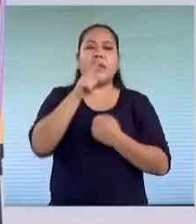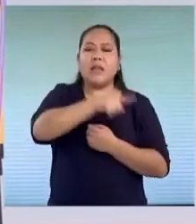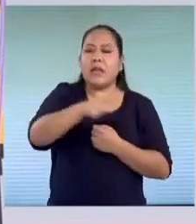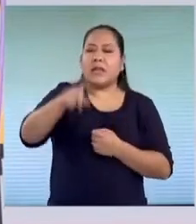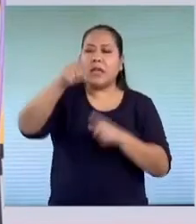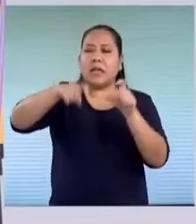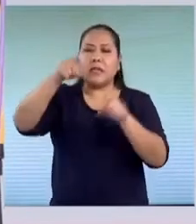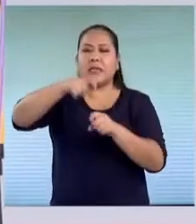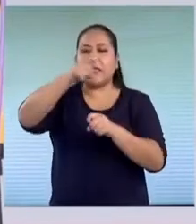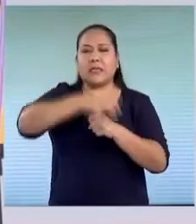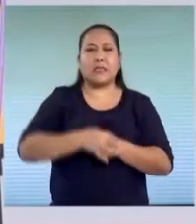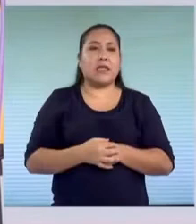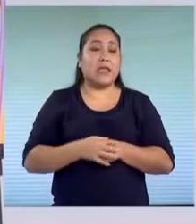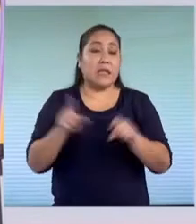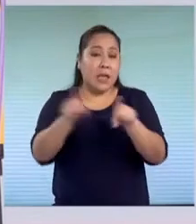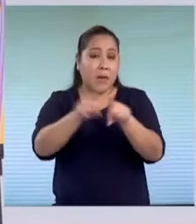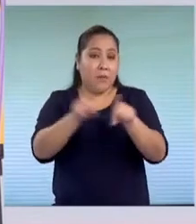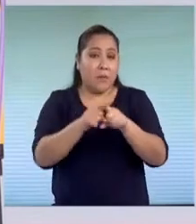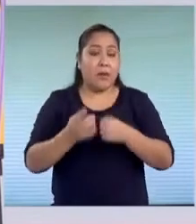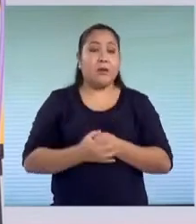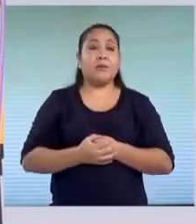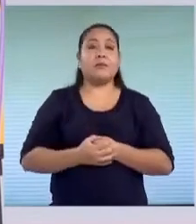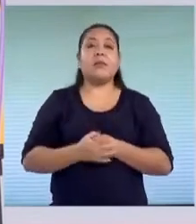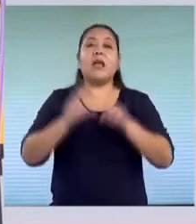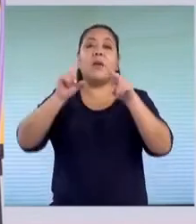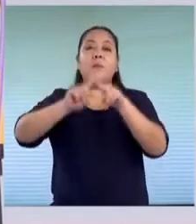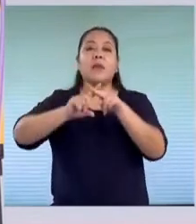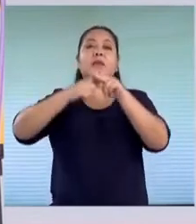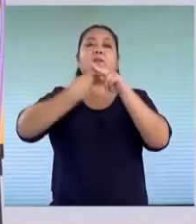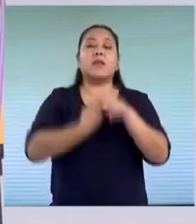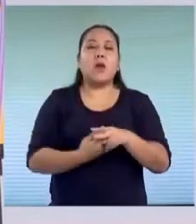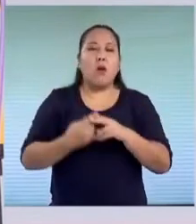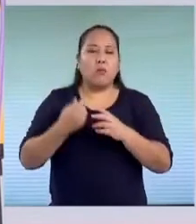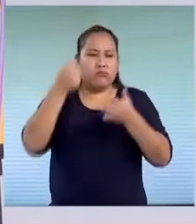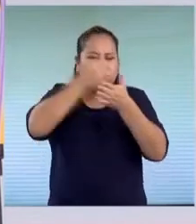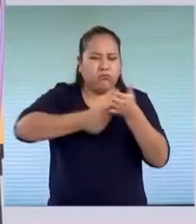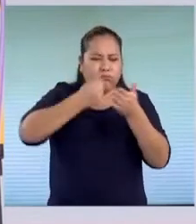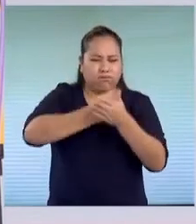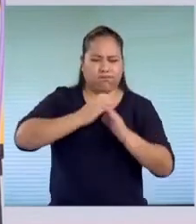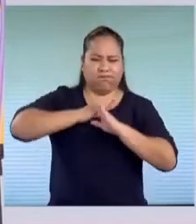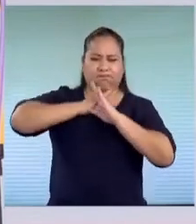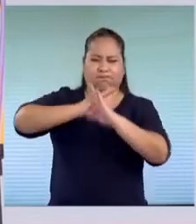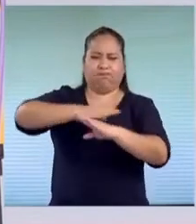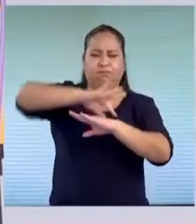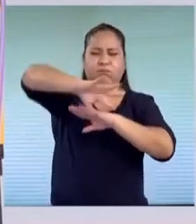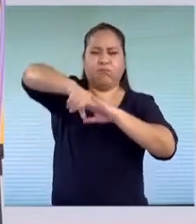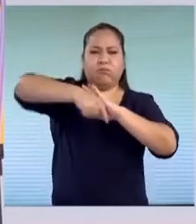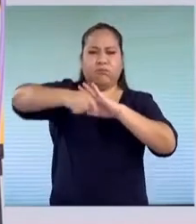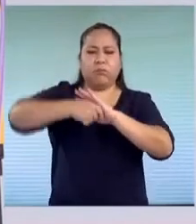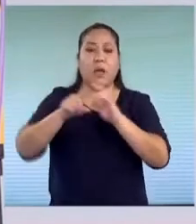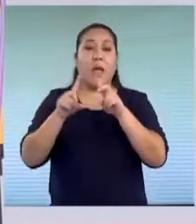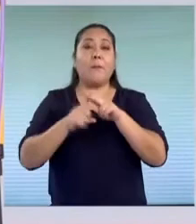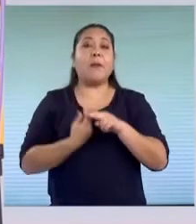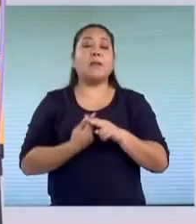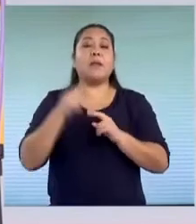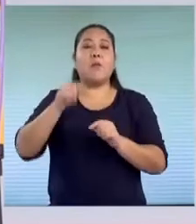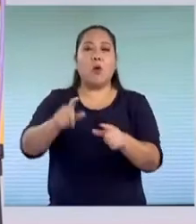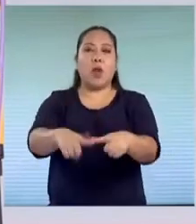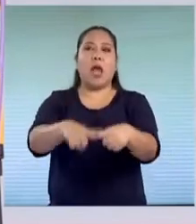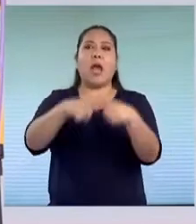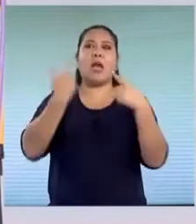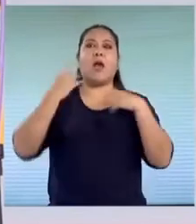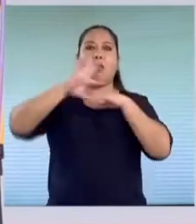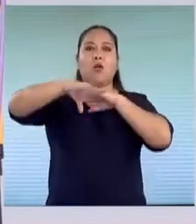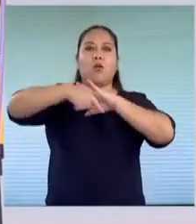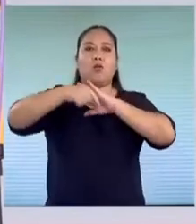necesitadas. De igual manera, empezaremos una lucha frontal contra la corrupción, empezando por la gran